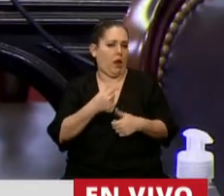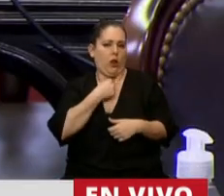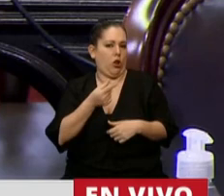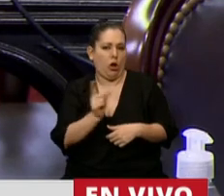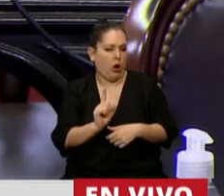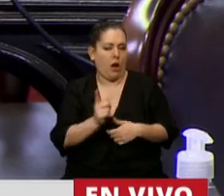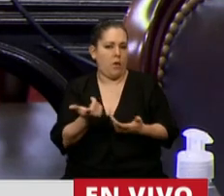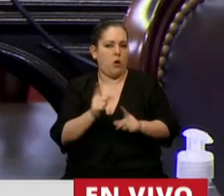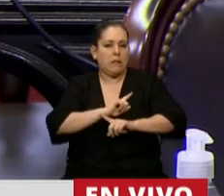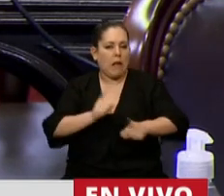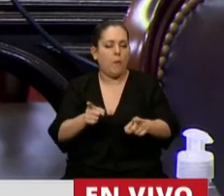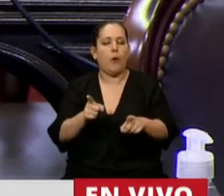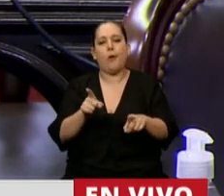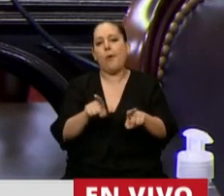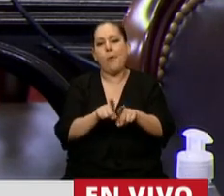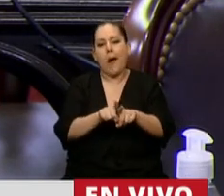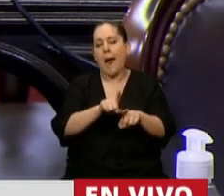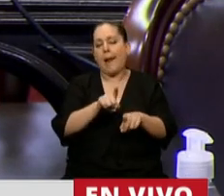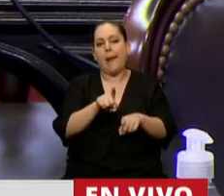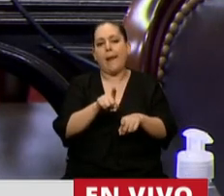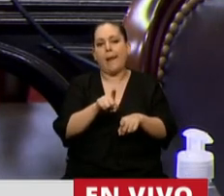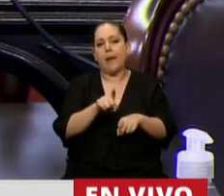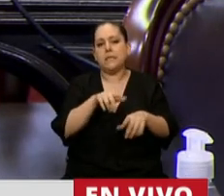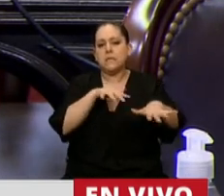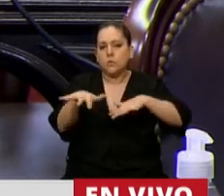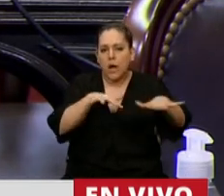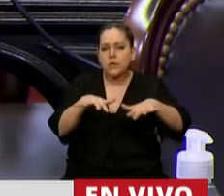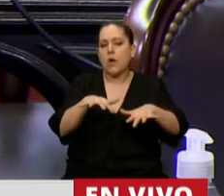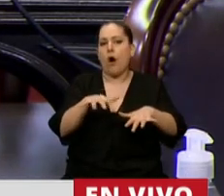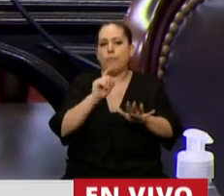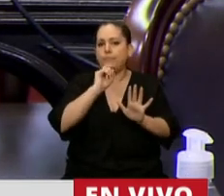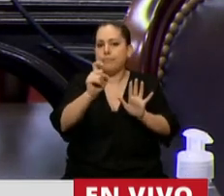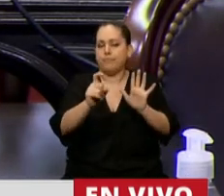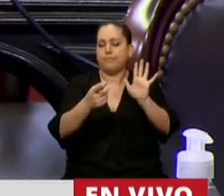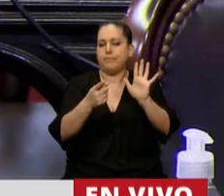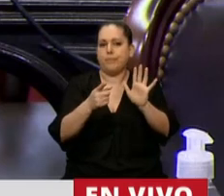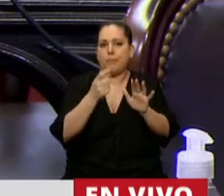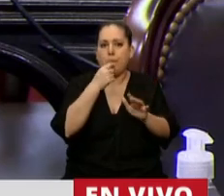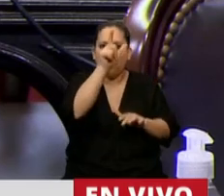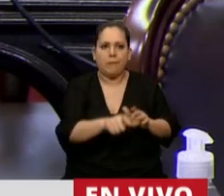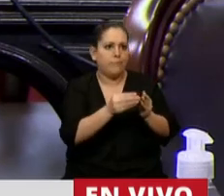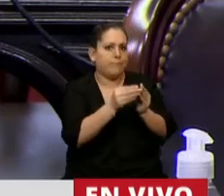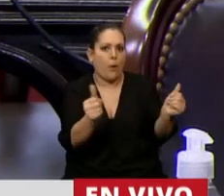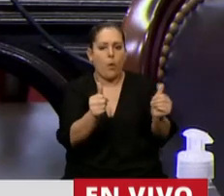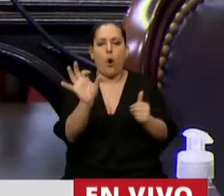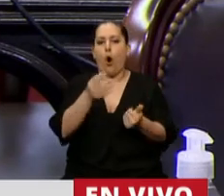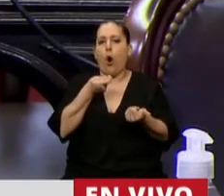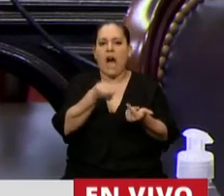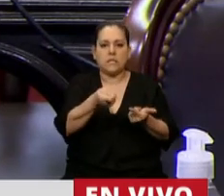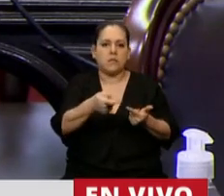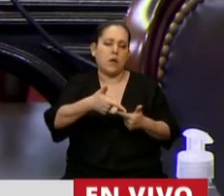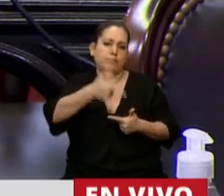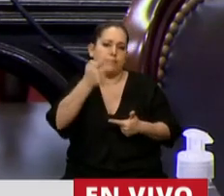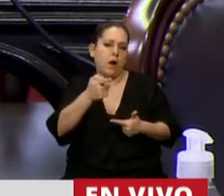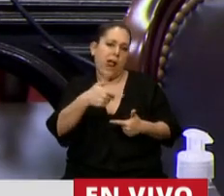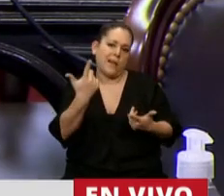no convalidamos bajo ningún aspecto, ninguna situación de violencia institucional, de desaparición forzada ni de asesinato por la espalda